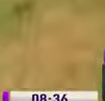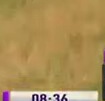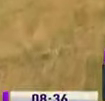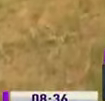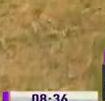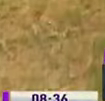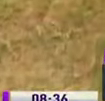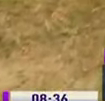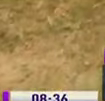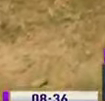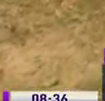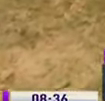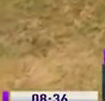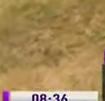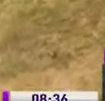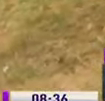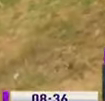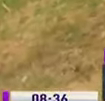Mueva la patita, mueva la patita.